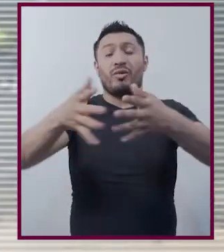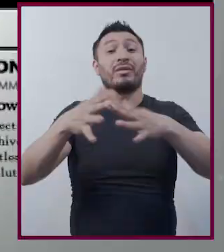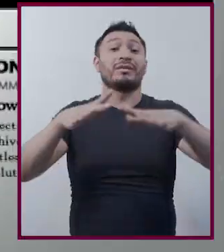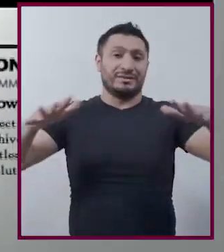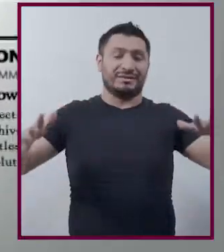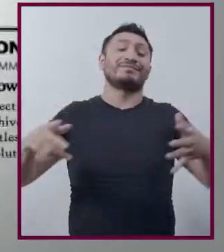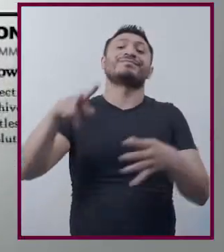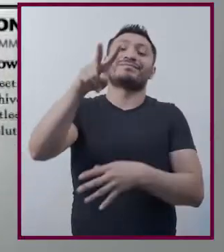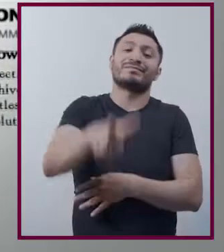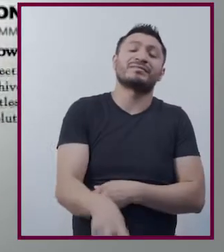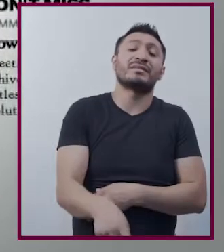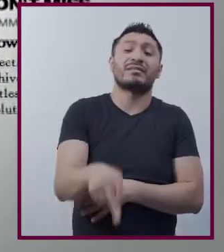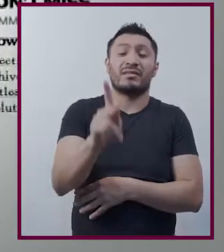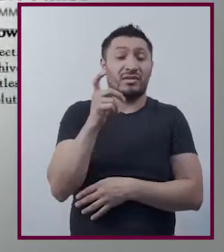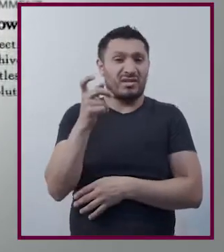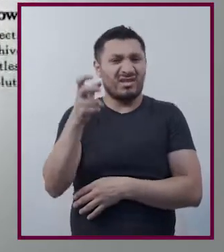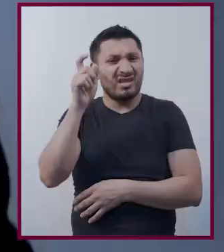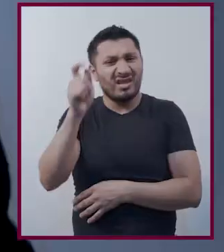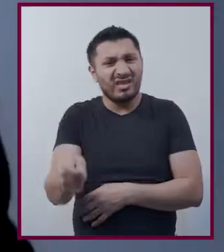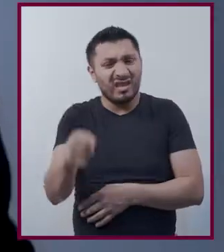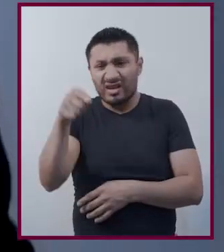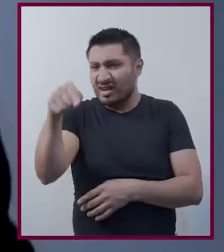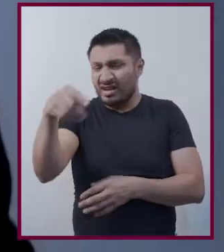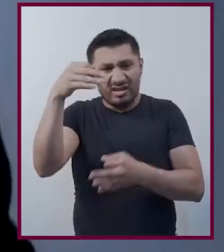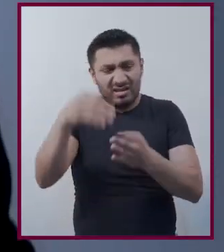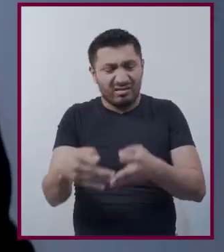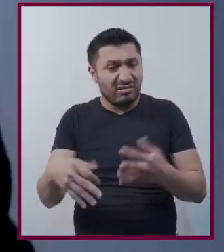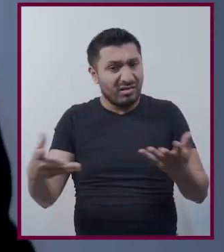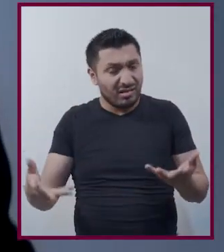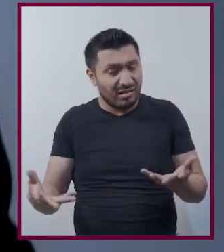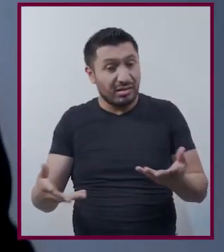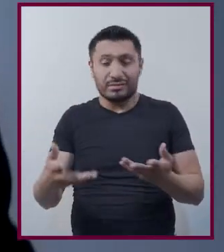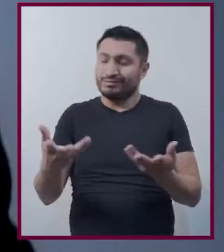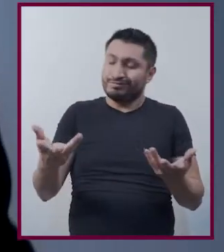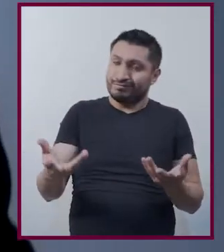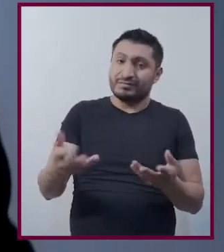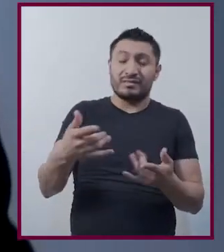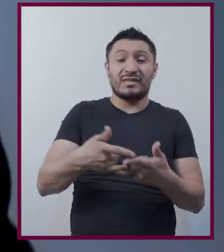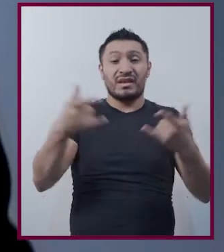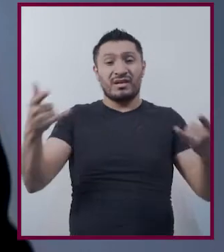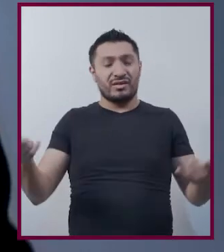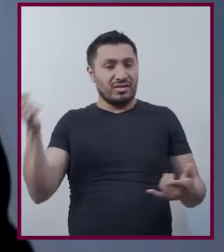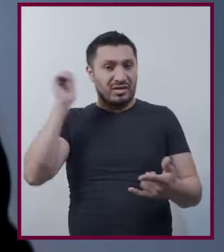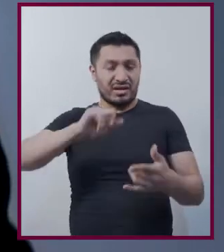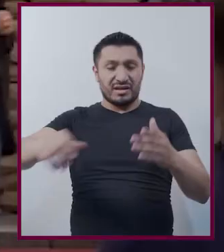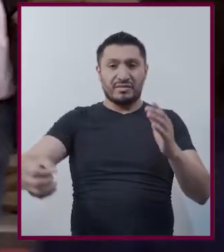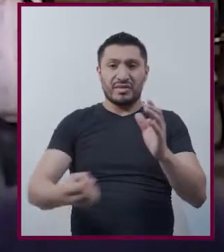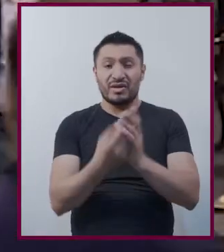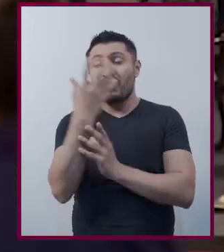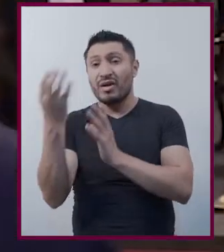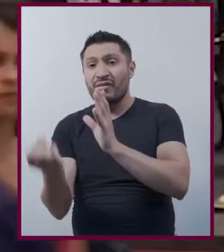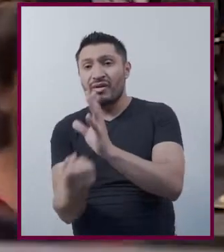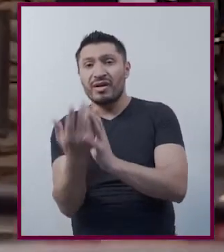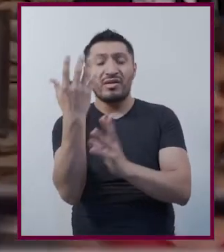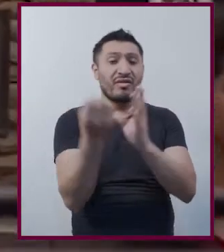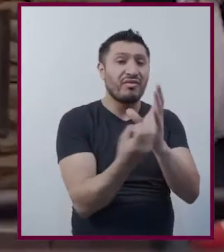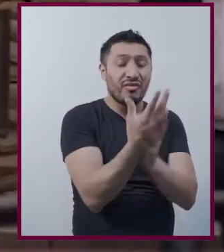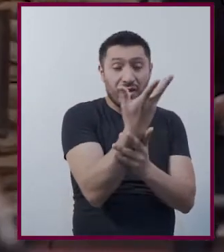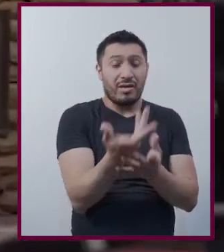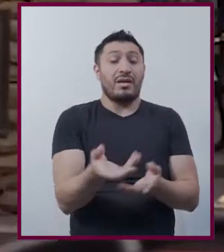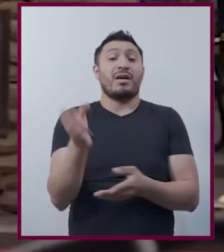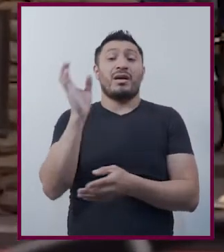cierto? ¿Pero eso significa que allí se acaban? Lo cierto es que la historia se renueva constantemente y mientras